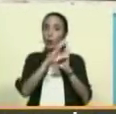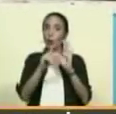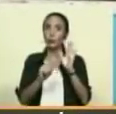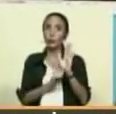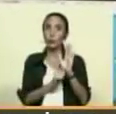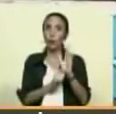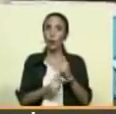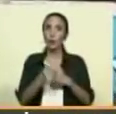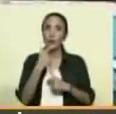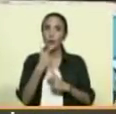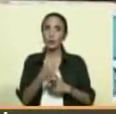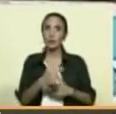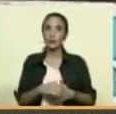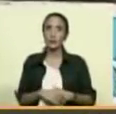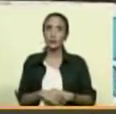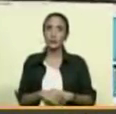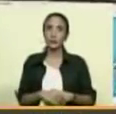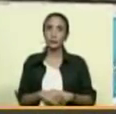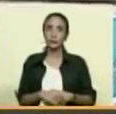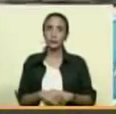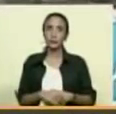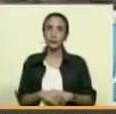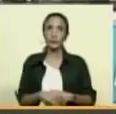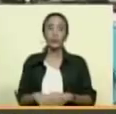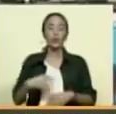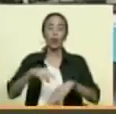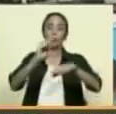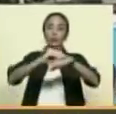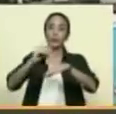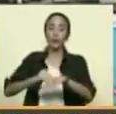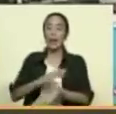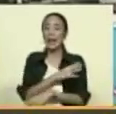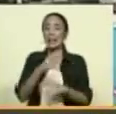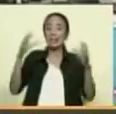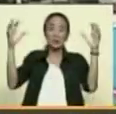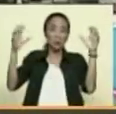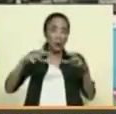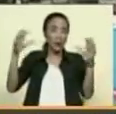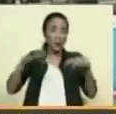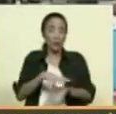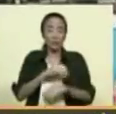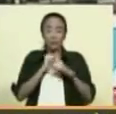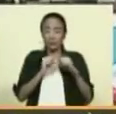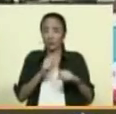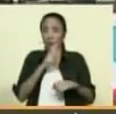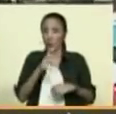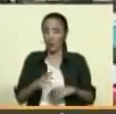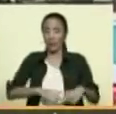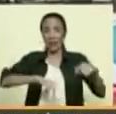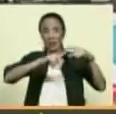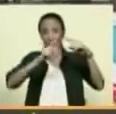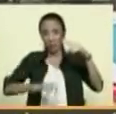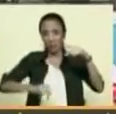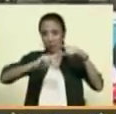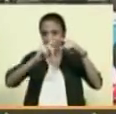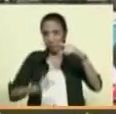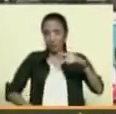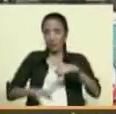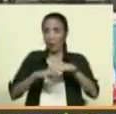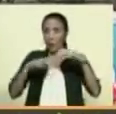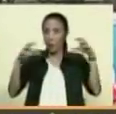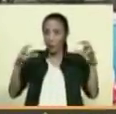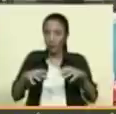Constitucionalmente está convocado, llueva, truene o